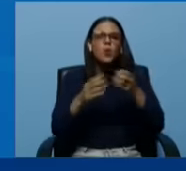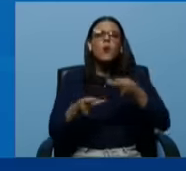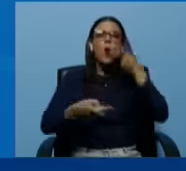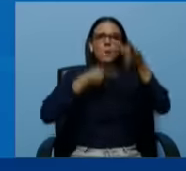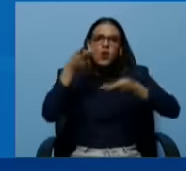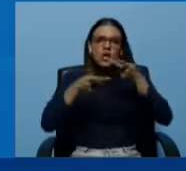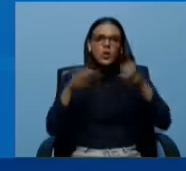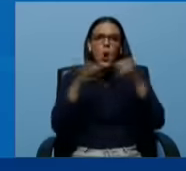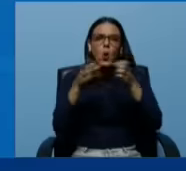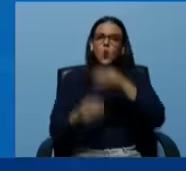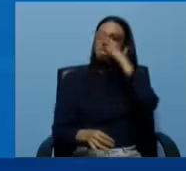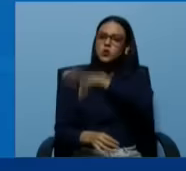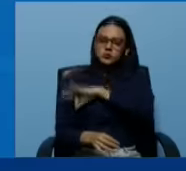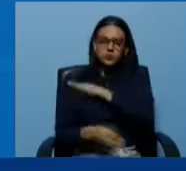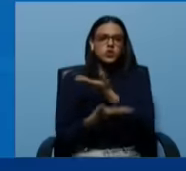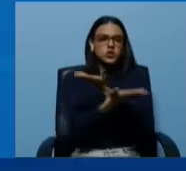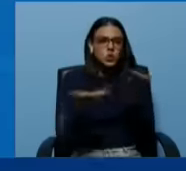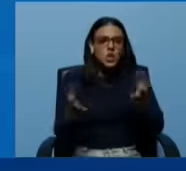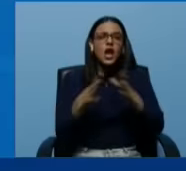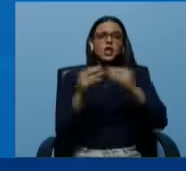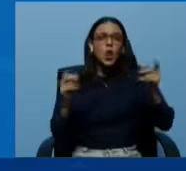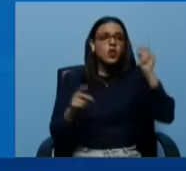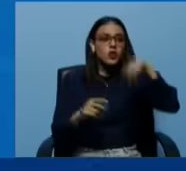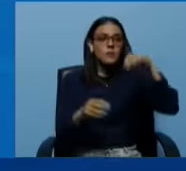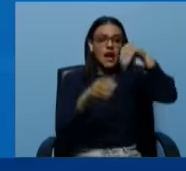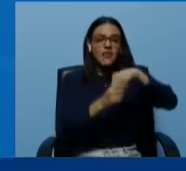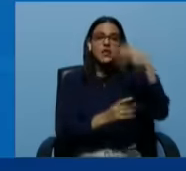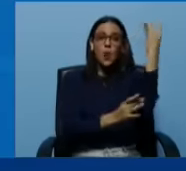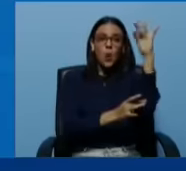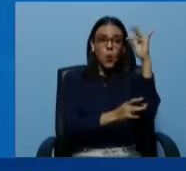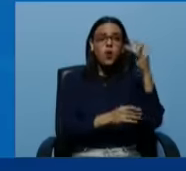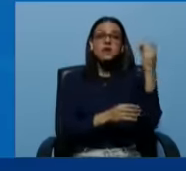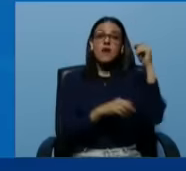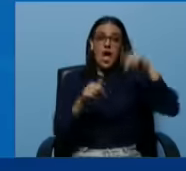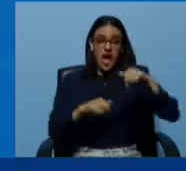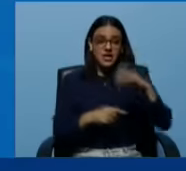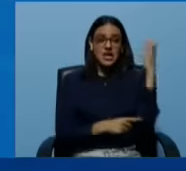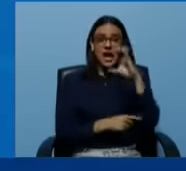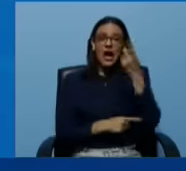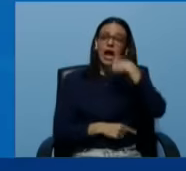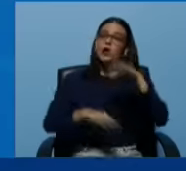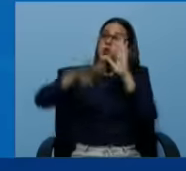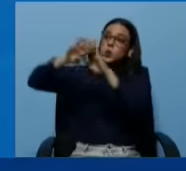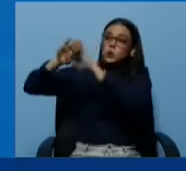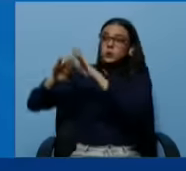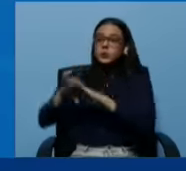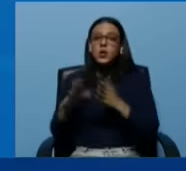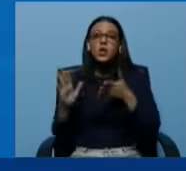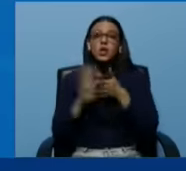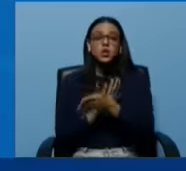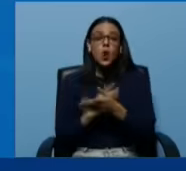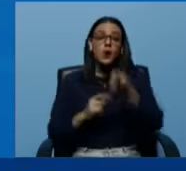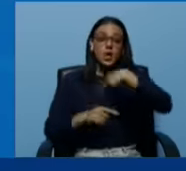políticos y a todo el pueblo de Bolivia, desde acá, desde Caracas, Venezuela, en el marco de la